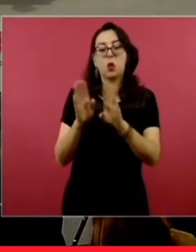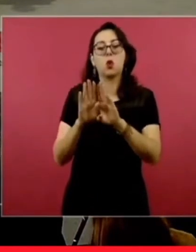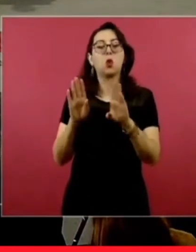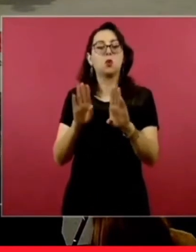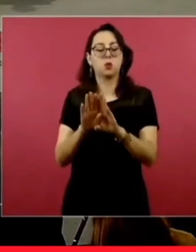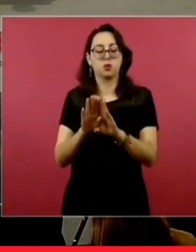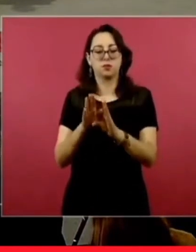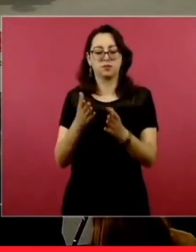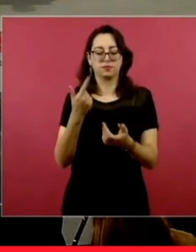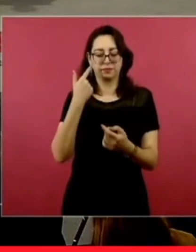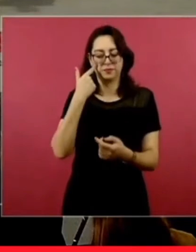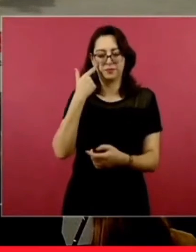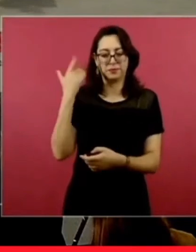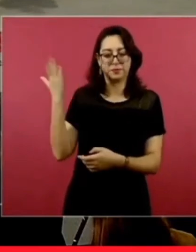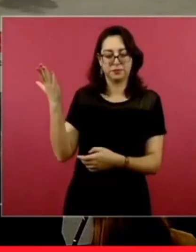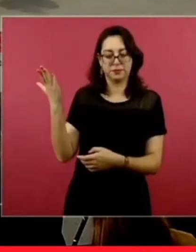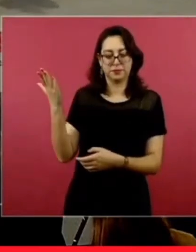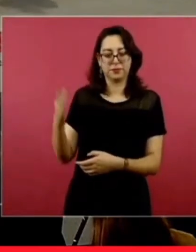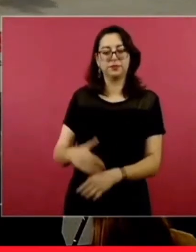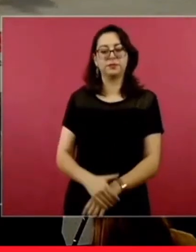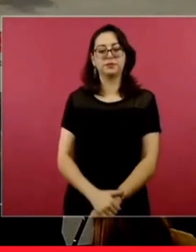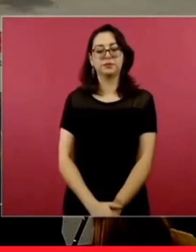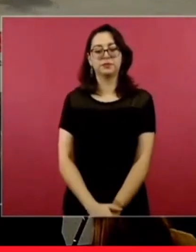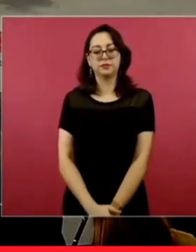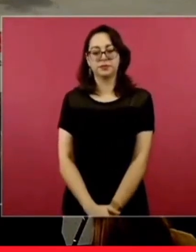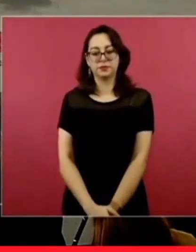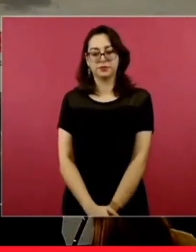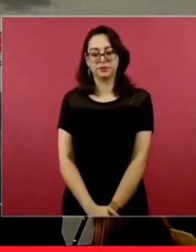momentos. Adelante, por favor.